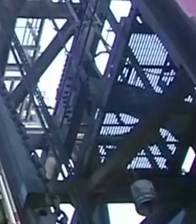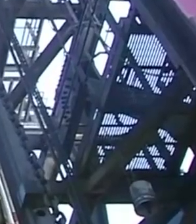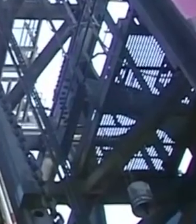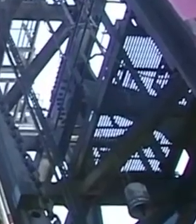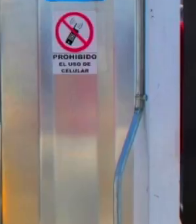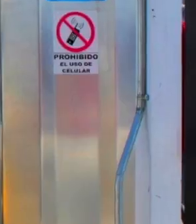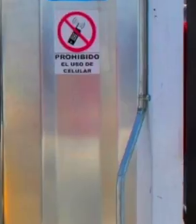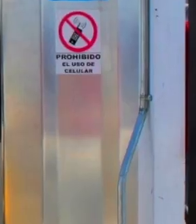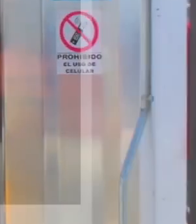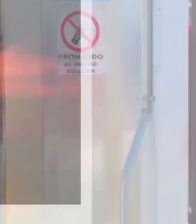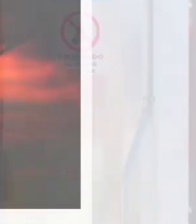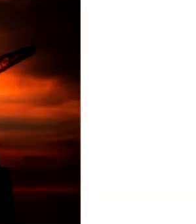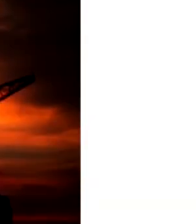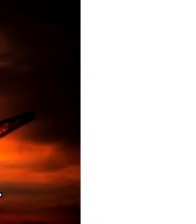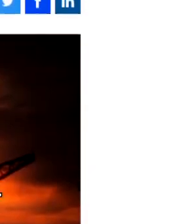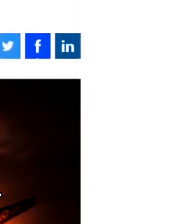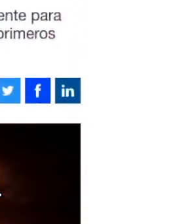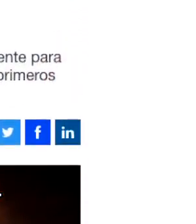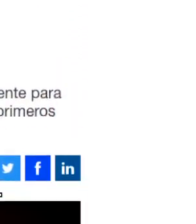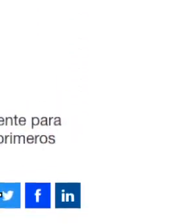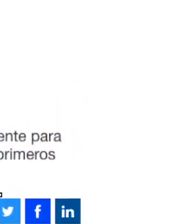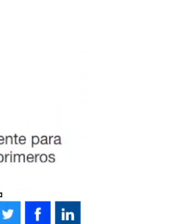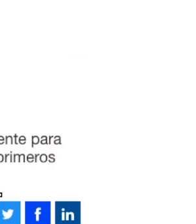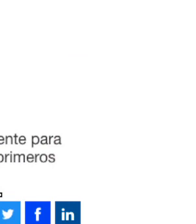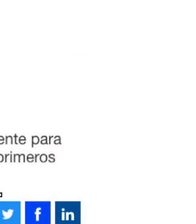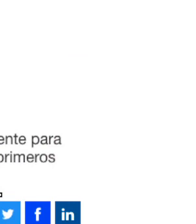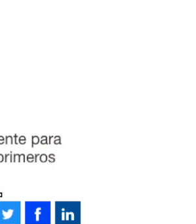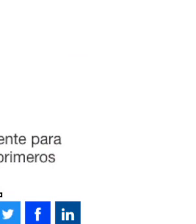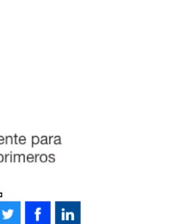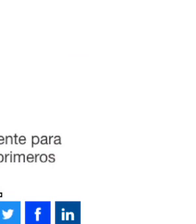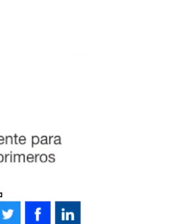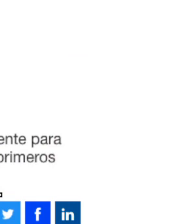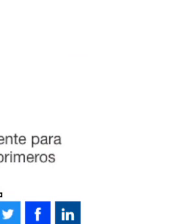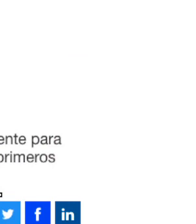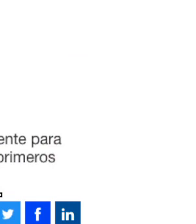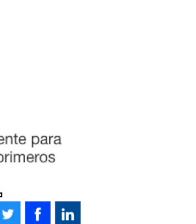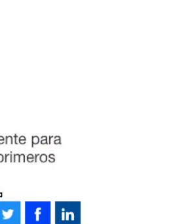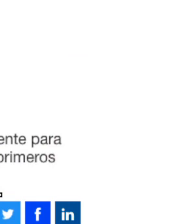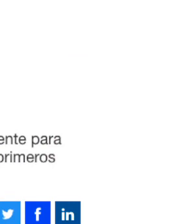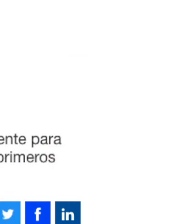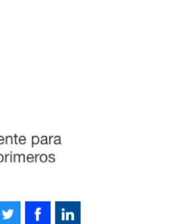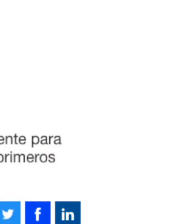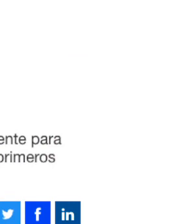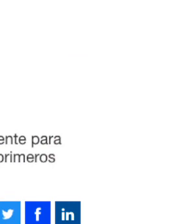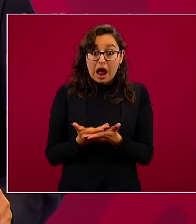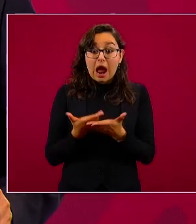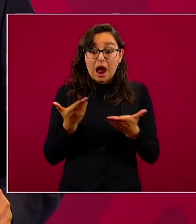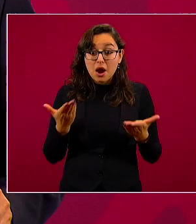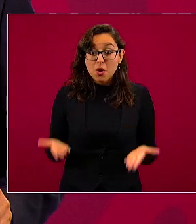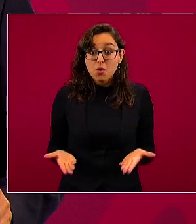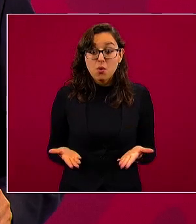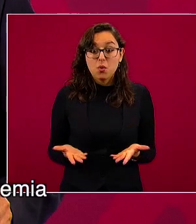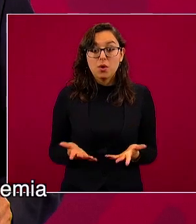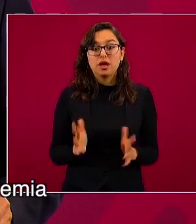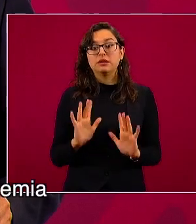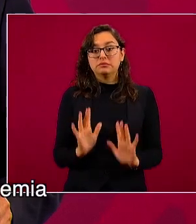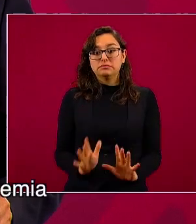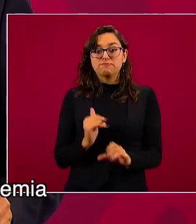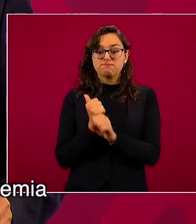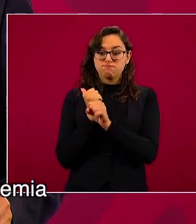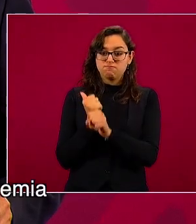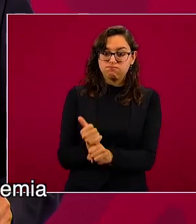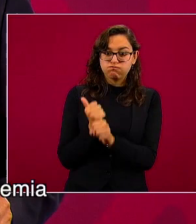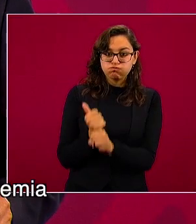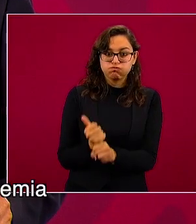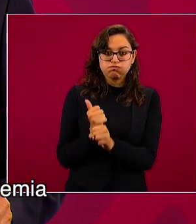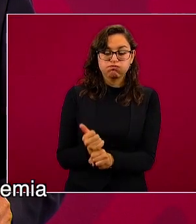en el segundo trimestre de 2020, tras casi 2 años de registrar pérdidas. A pesar de la desgracia de que nos